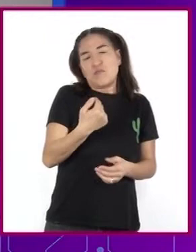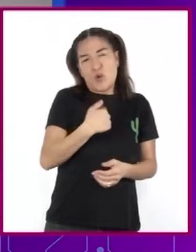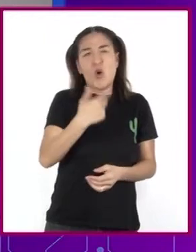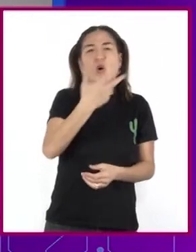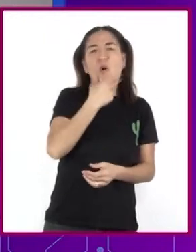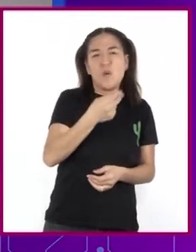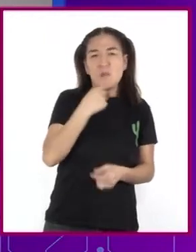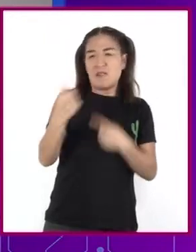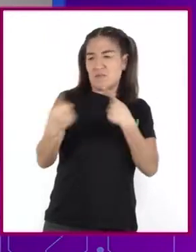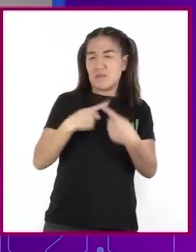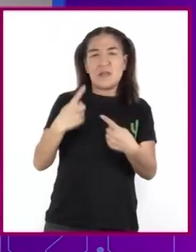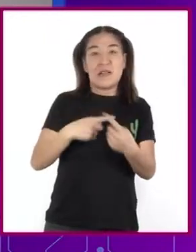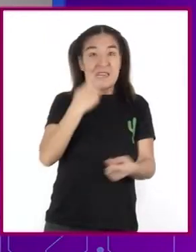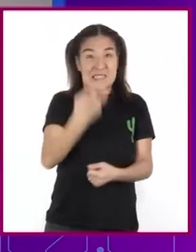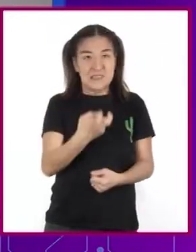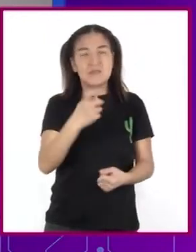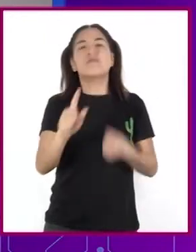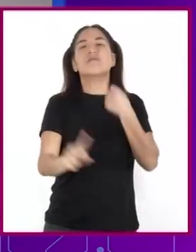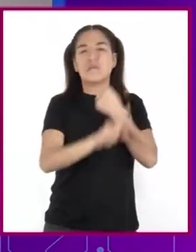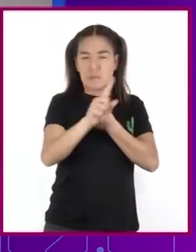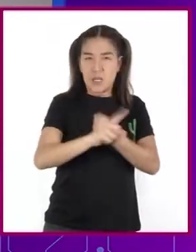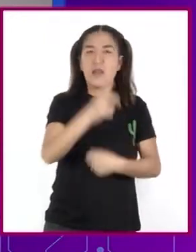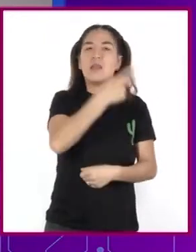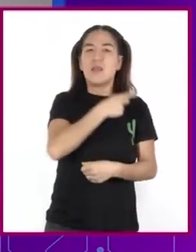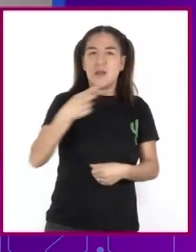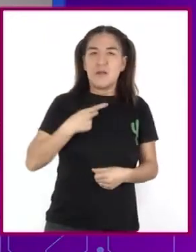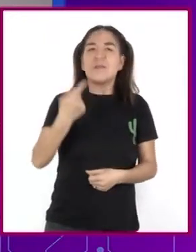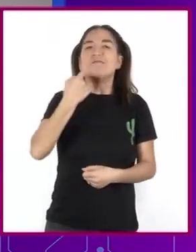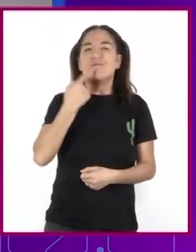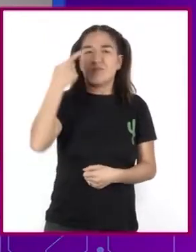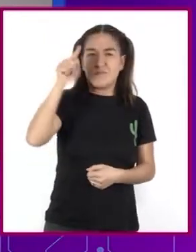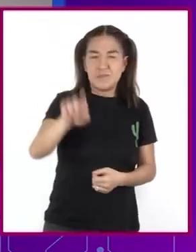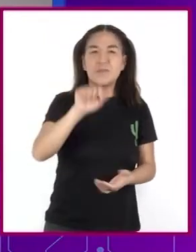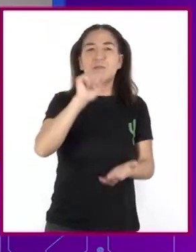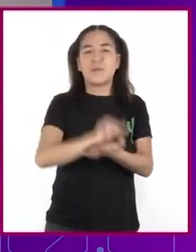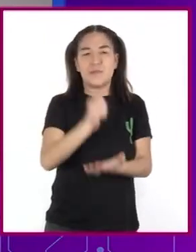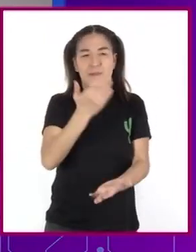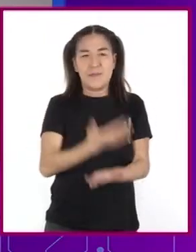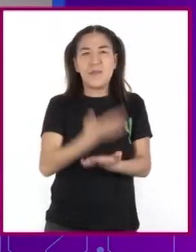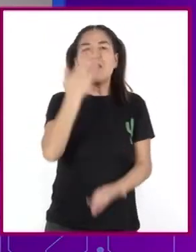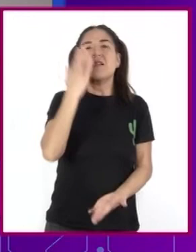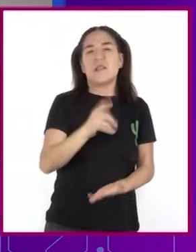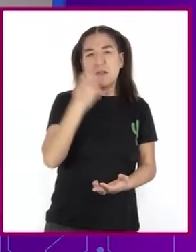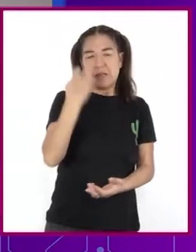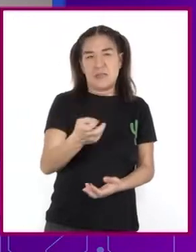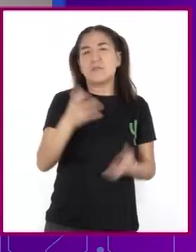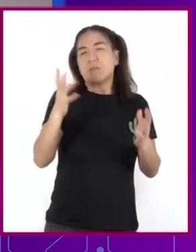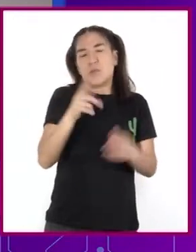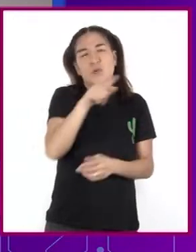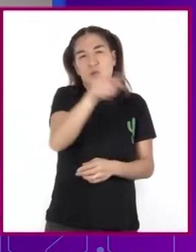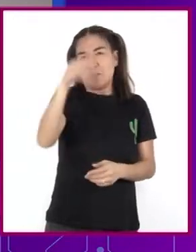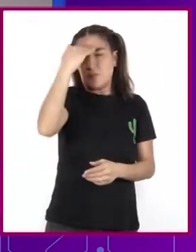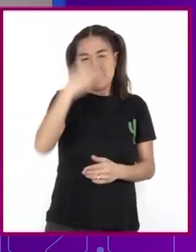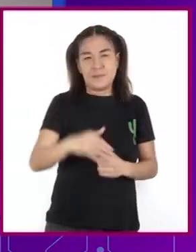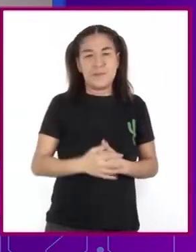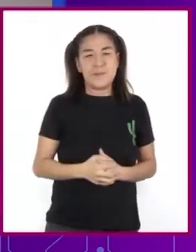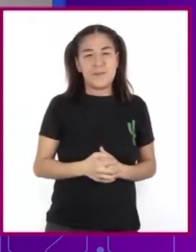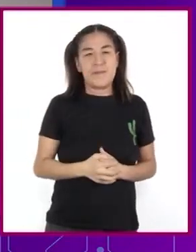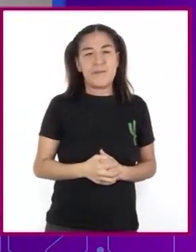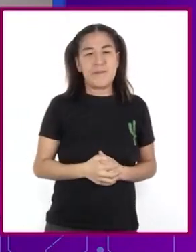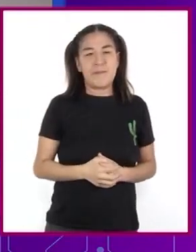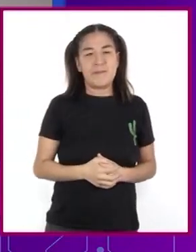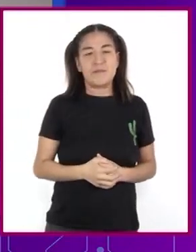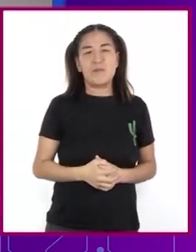se vuelve imperativo denunciar esta práctica ante la instancia correspondiente.